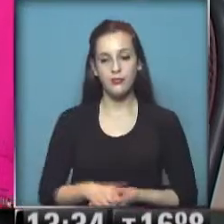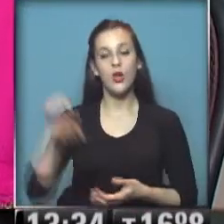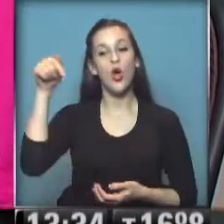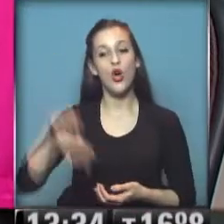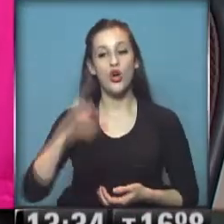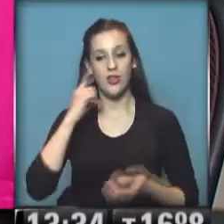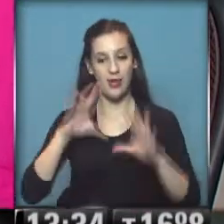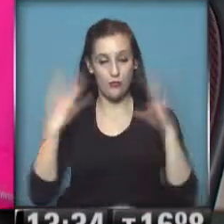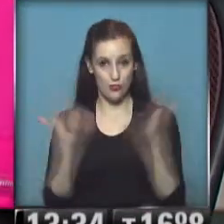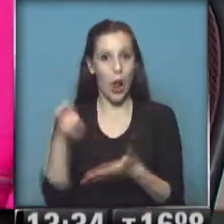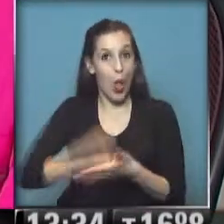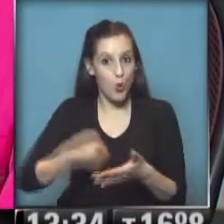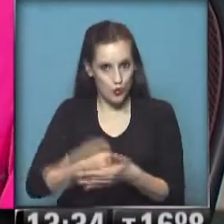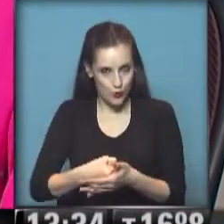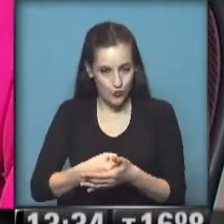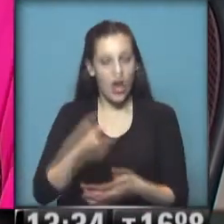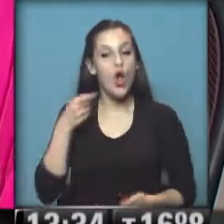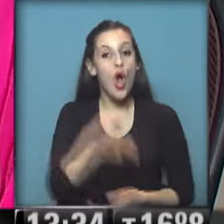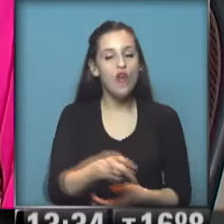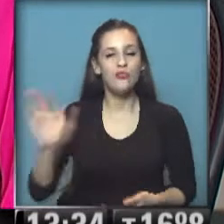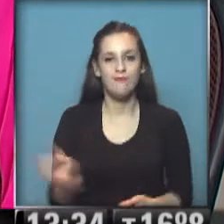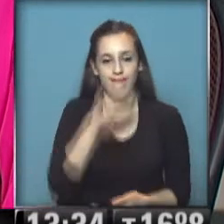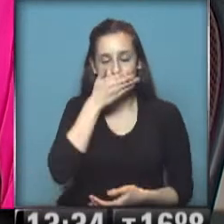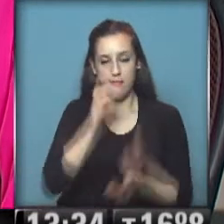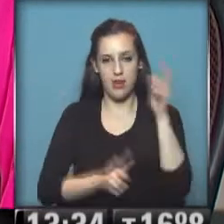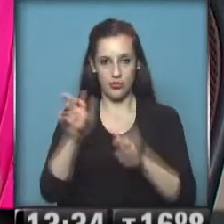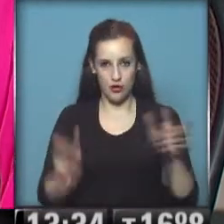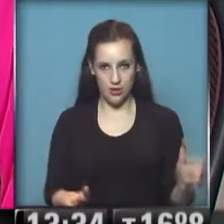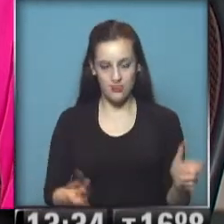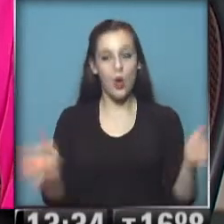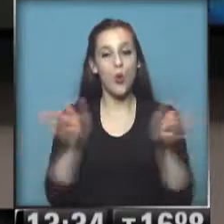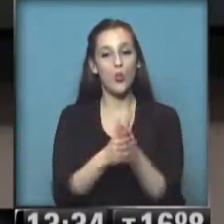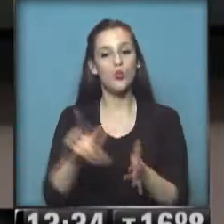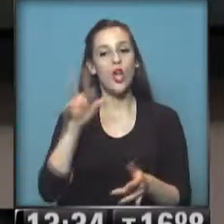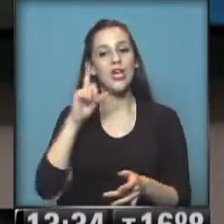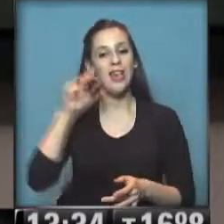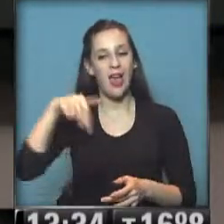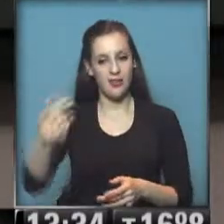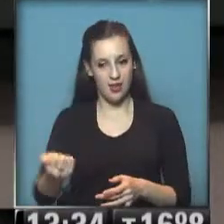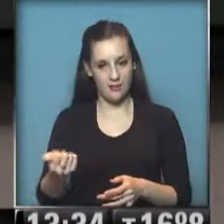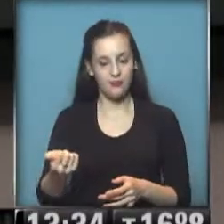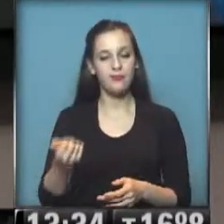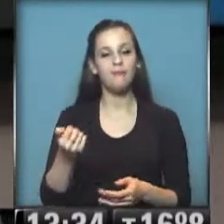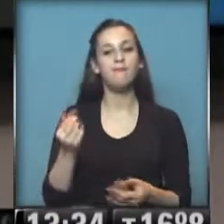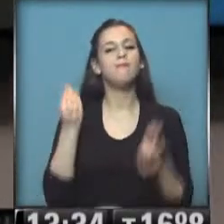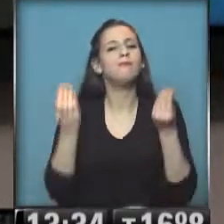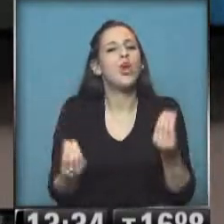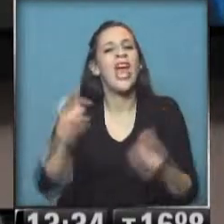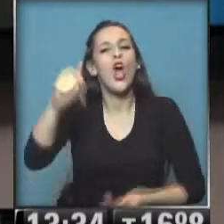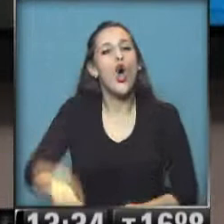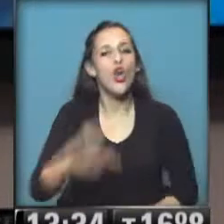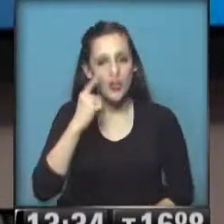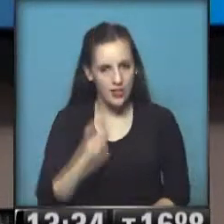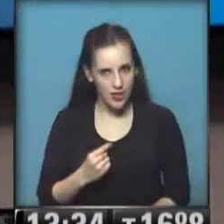de lucha contra la trata de personas por eso estamos con liliana hendel y lily porque un día como hoy y básicamente porque